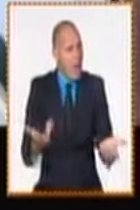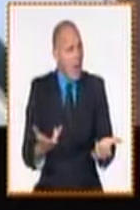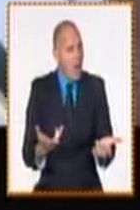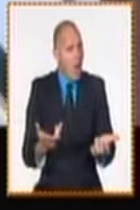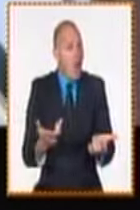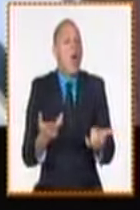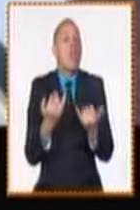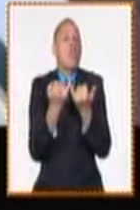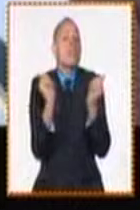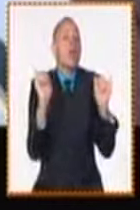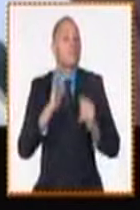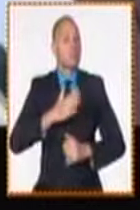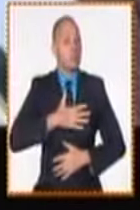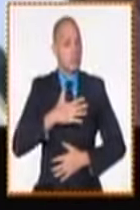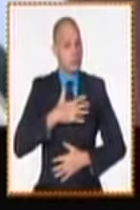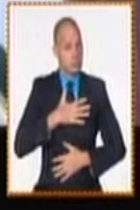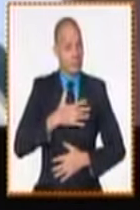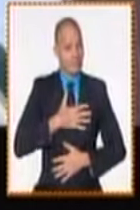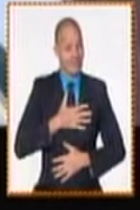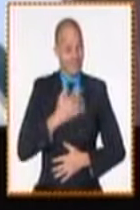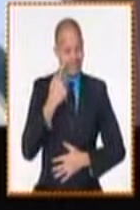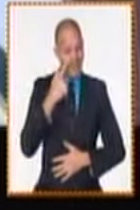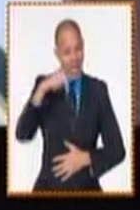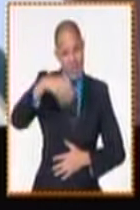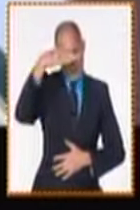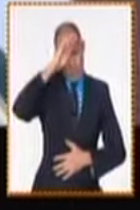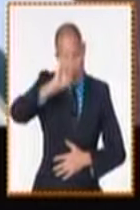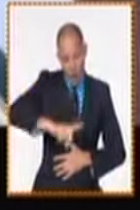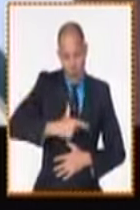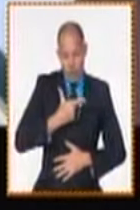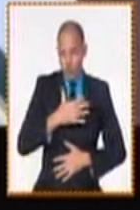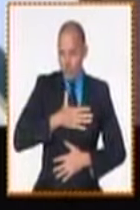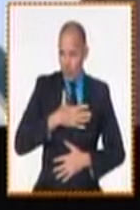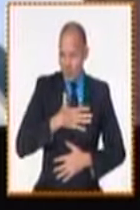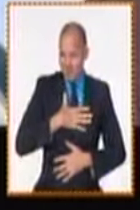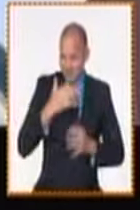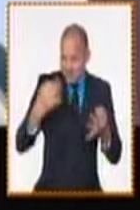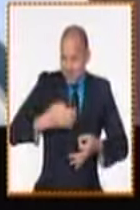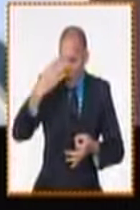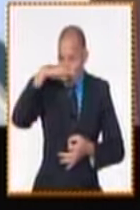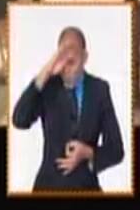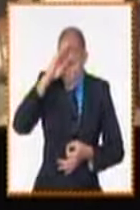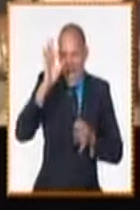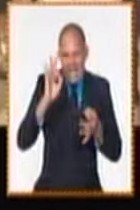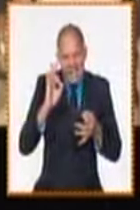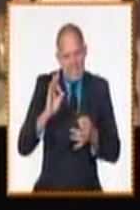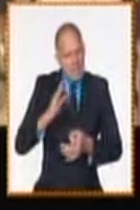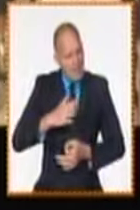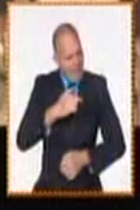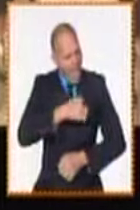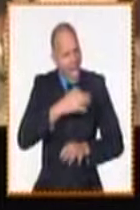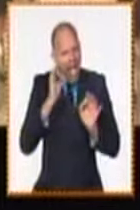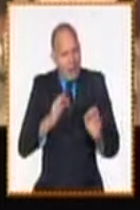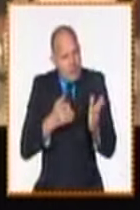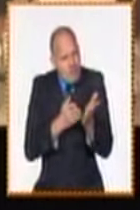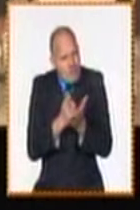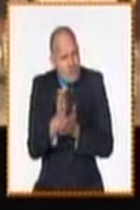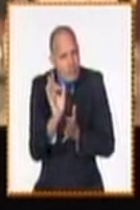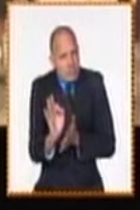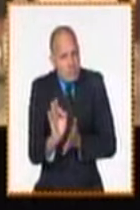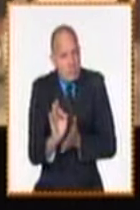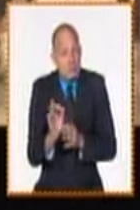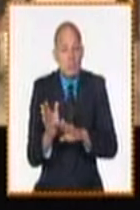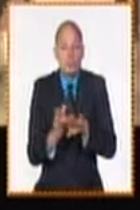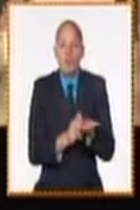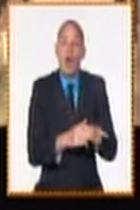además, cómo nuestra cultura nacional nos ha acompañado en cada una de esas batallas. Como en cada 20 de octubre, Bayamo,